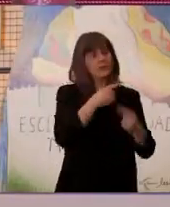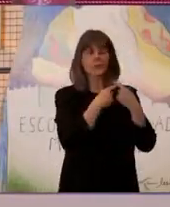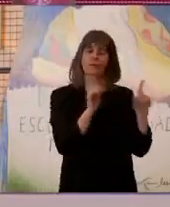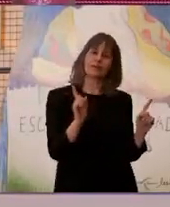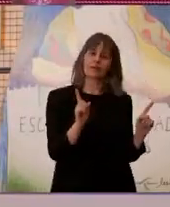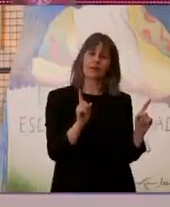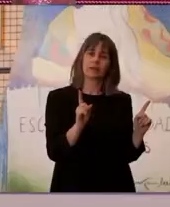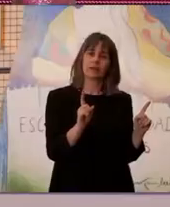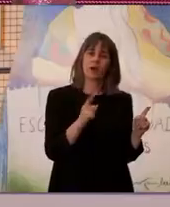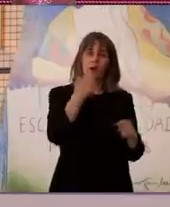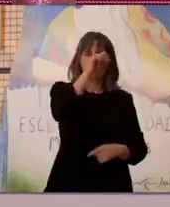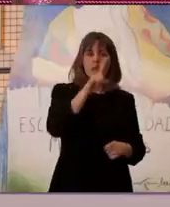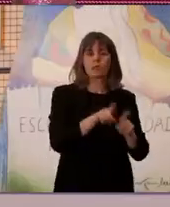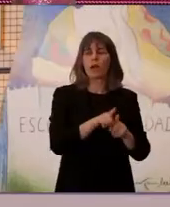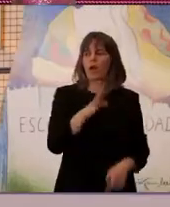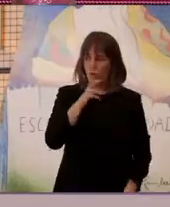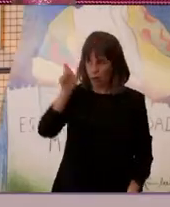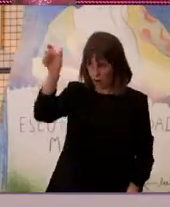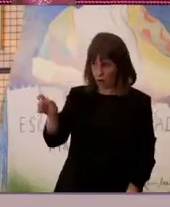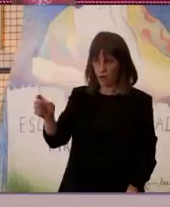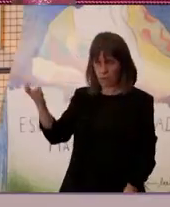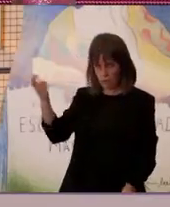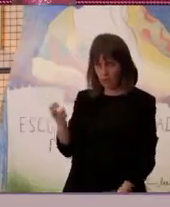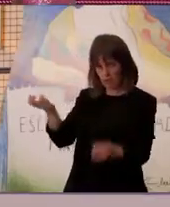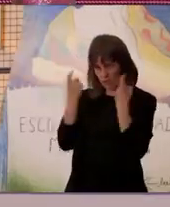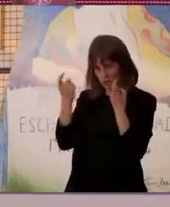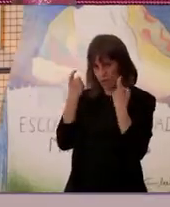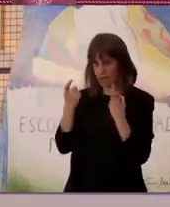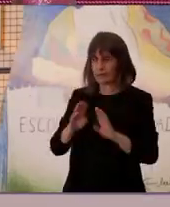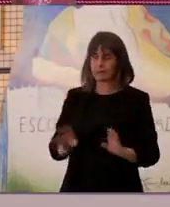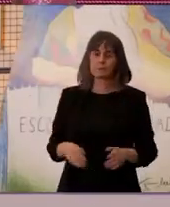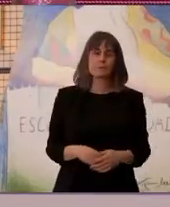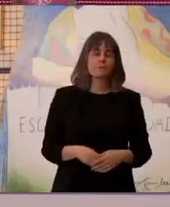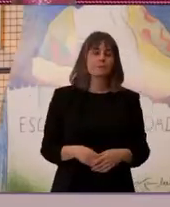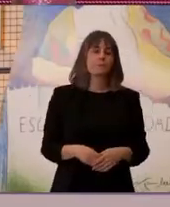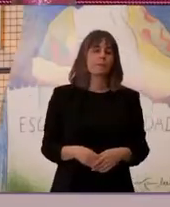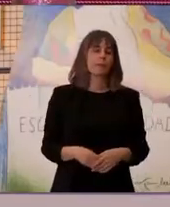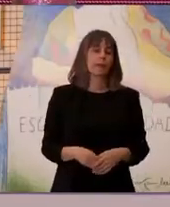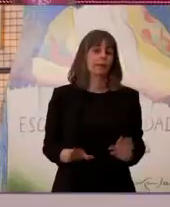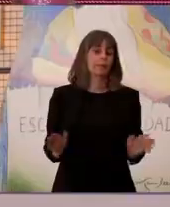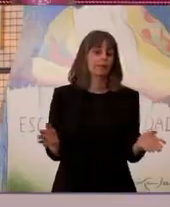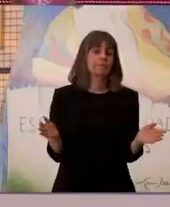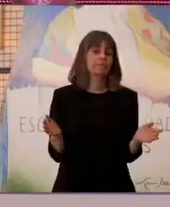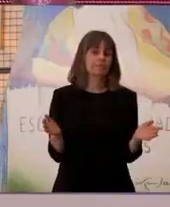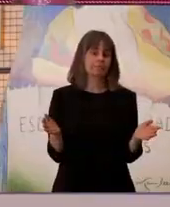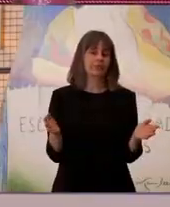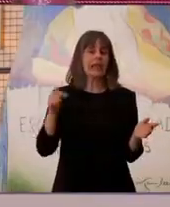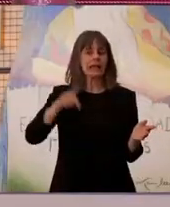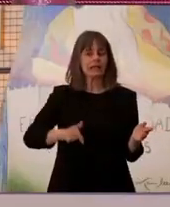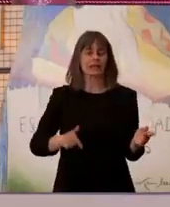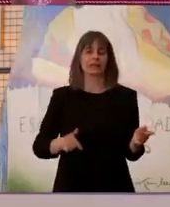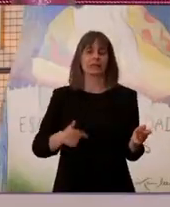los hombres es ahora viene esta darnos lecciones pero digamos de aquí he sacado la experiencia de